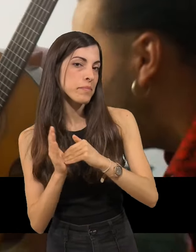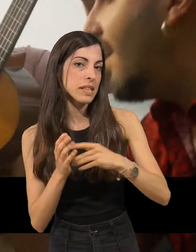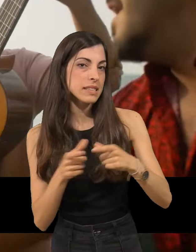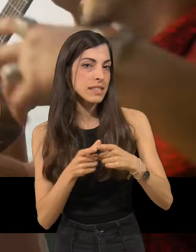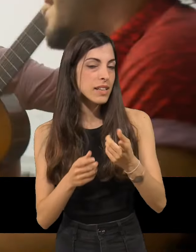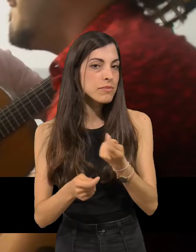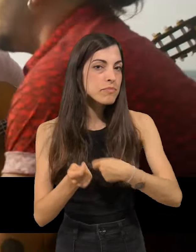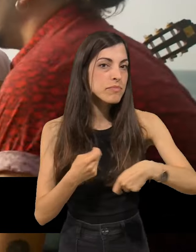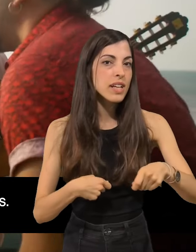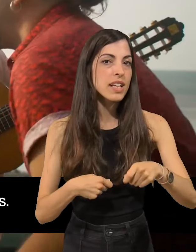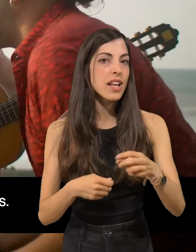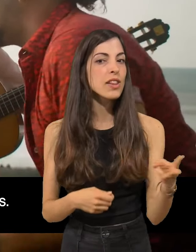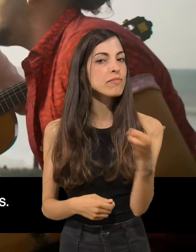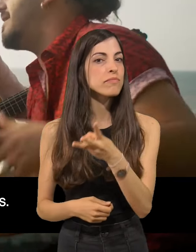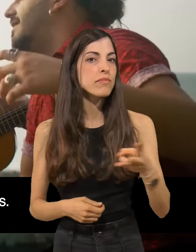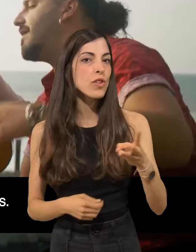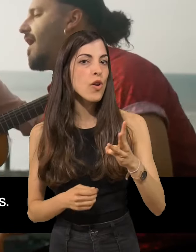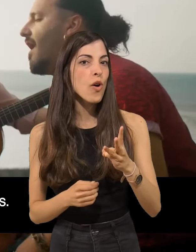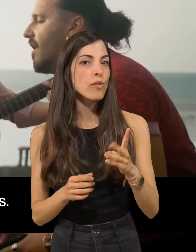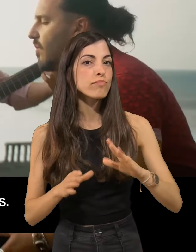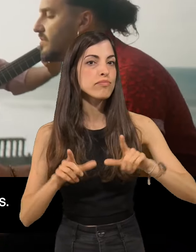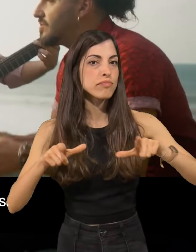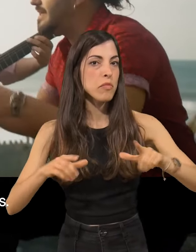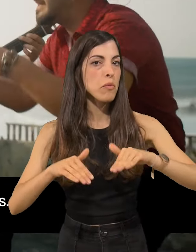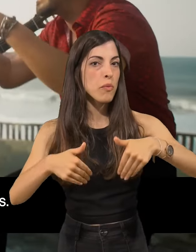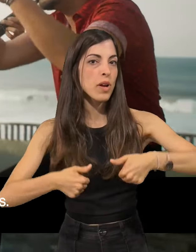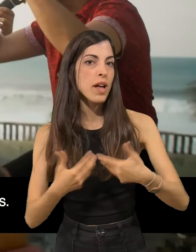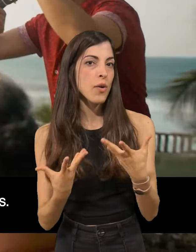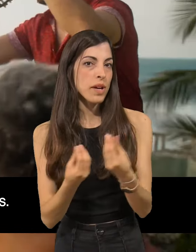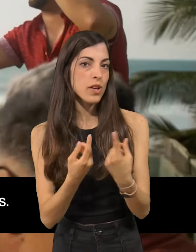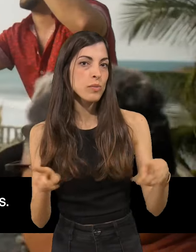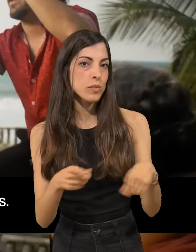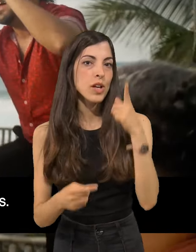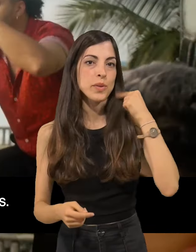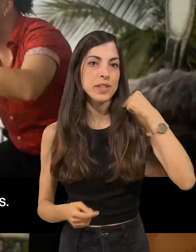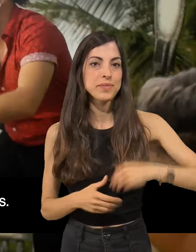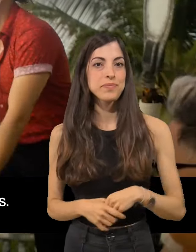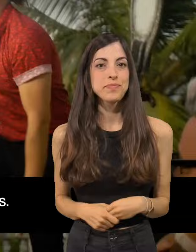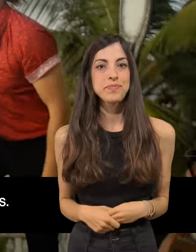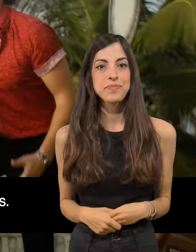el trío vuelve al escenario para dar todo de sí acompañados de sus músicos habituales.